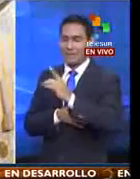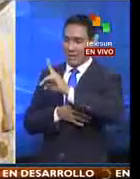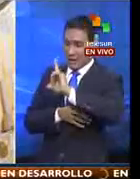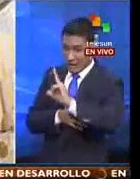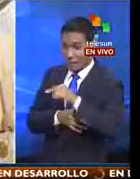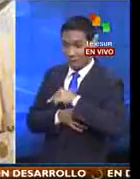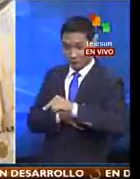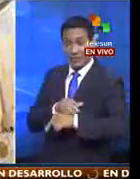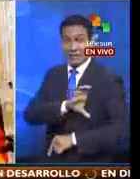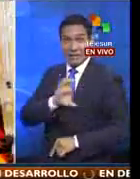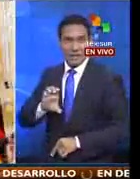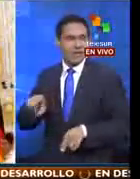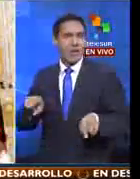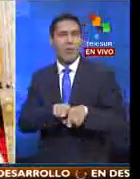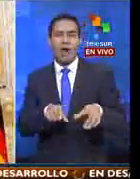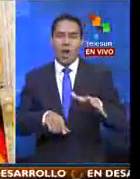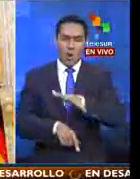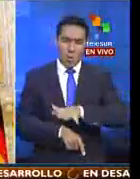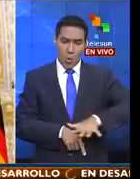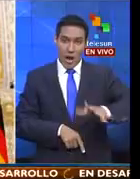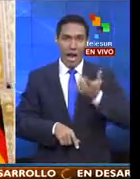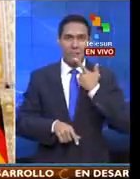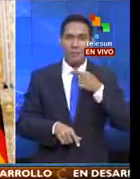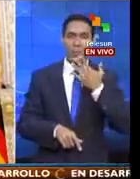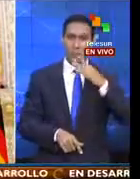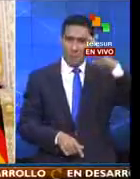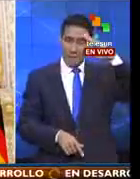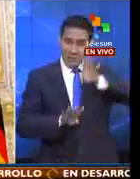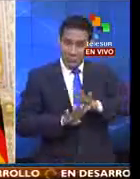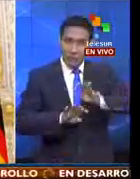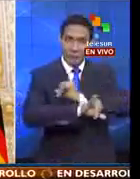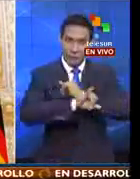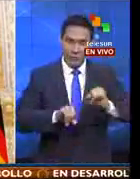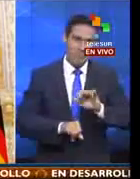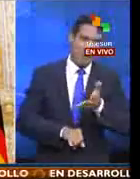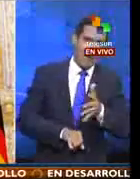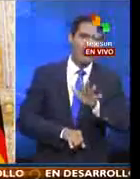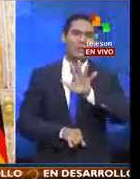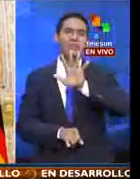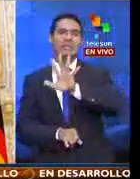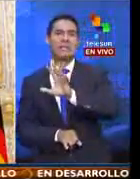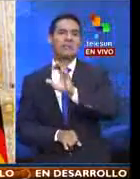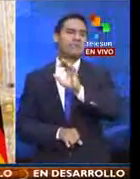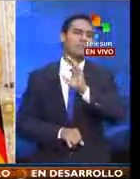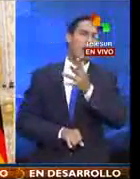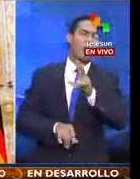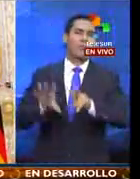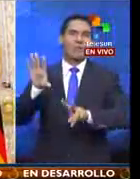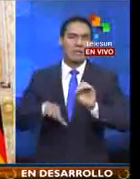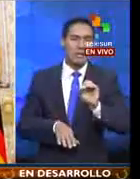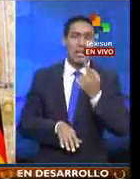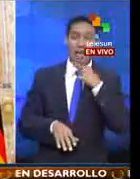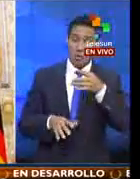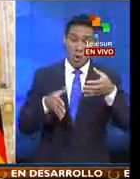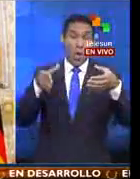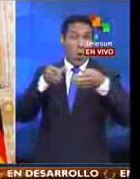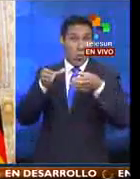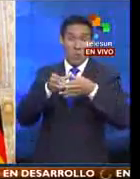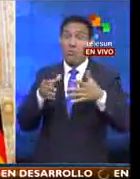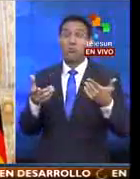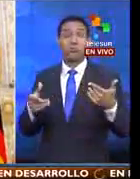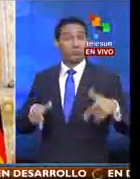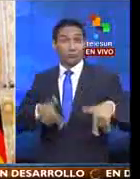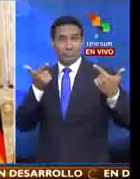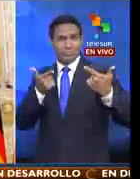Lugansk, así como una zona desmilitarizada de aproximadamente 50 a 70 kilómetros desde el frente de